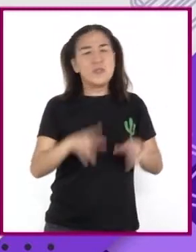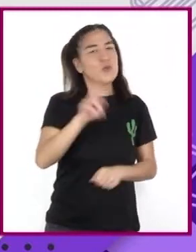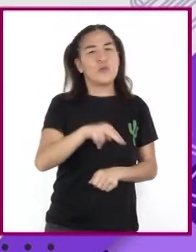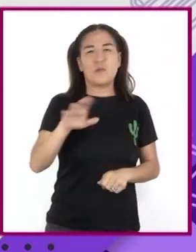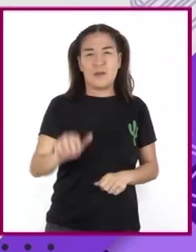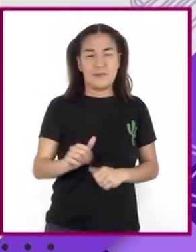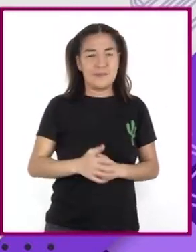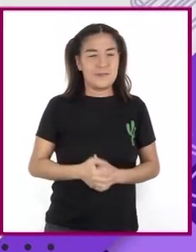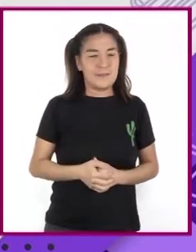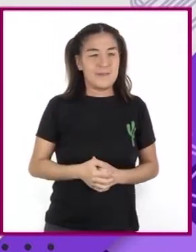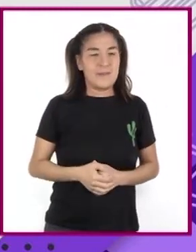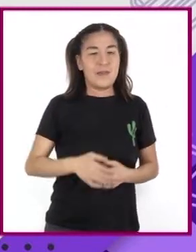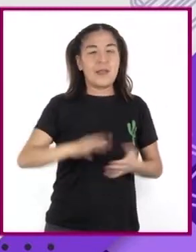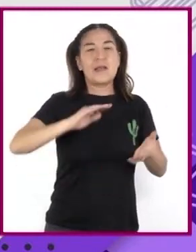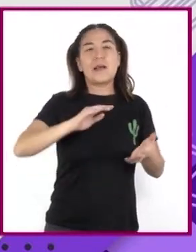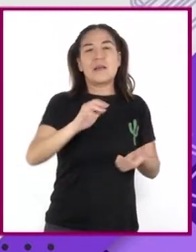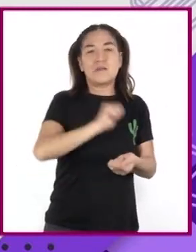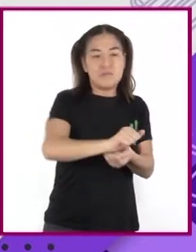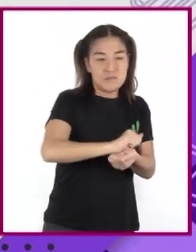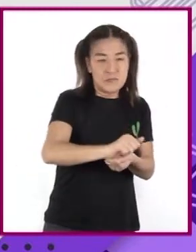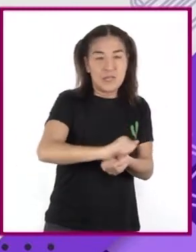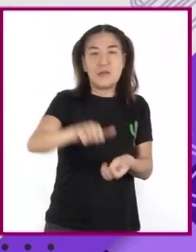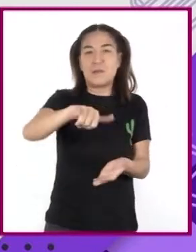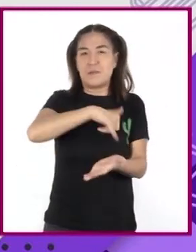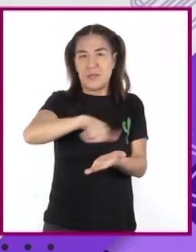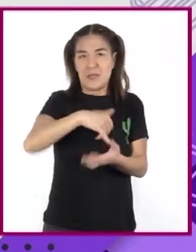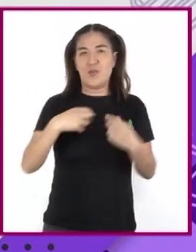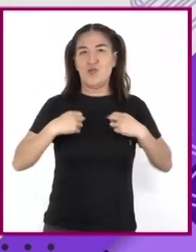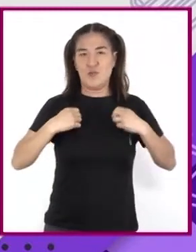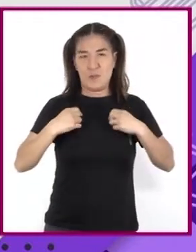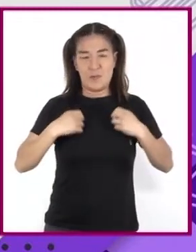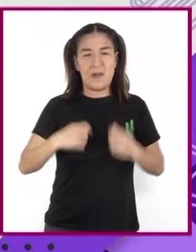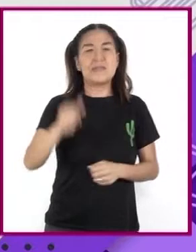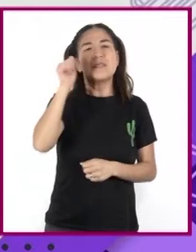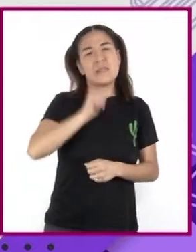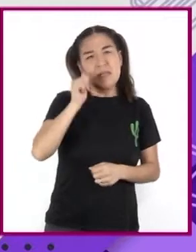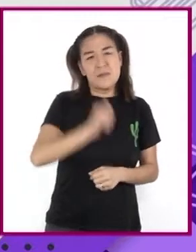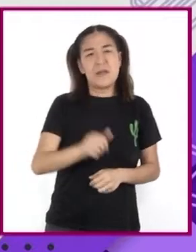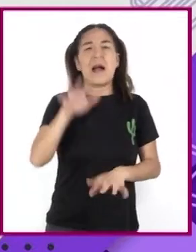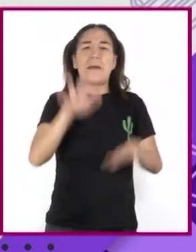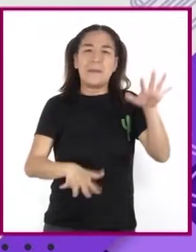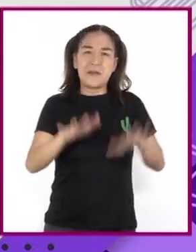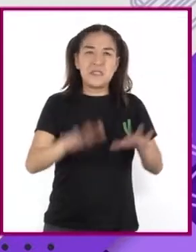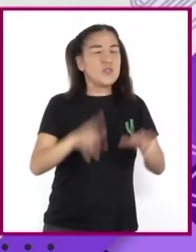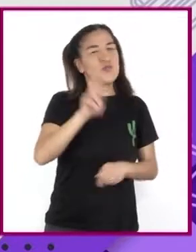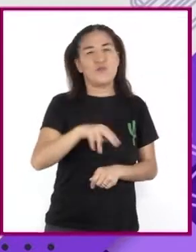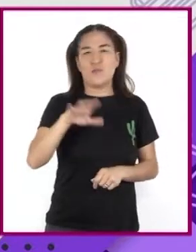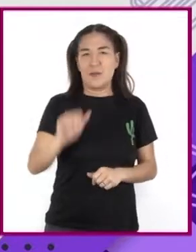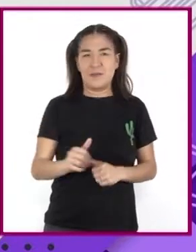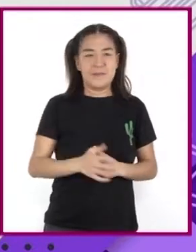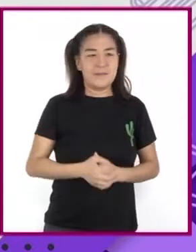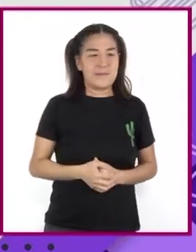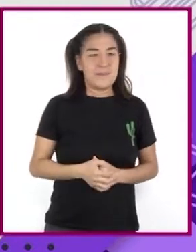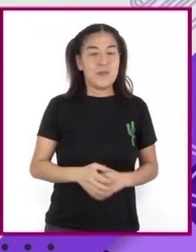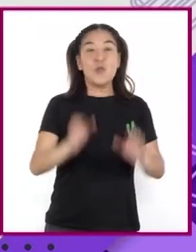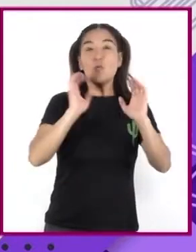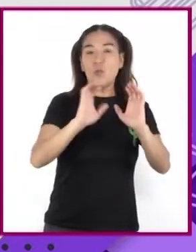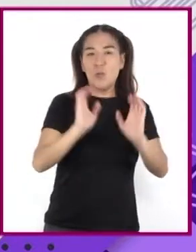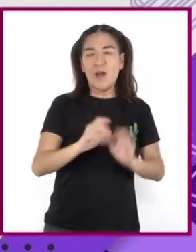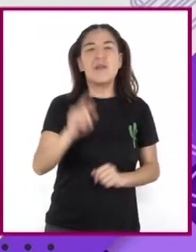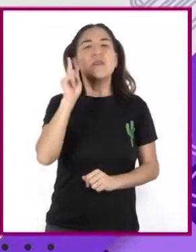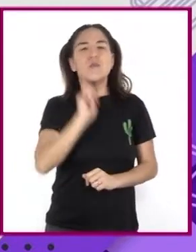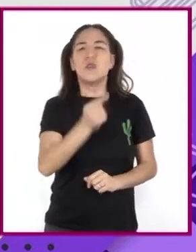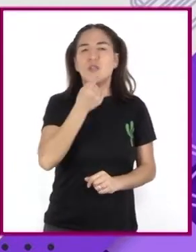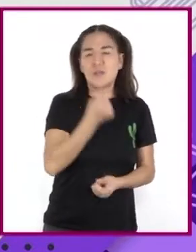nunca. Lavar y planchar ropa, siempre, a veces, nunca. Cuidar a las y